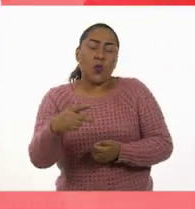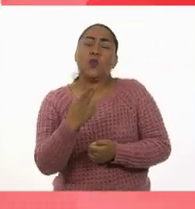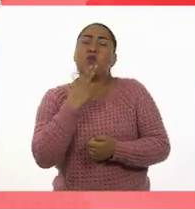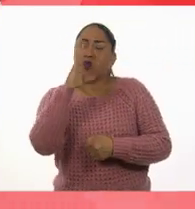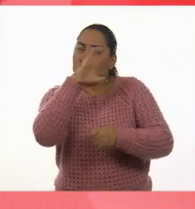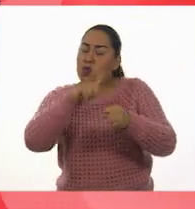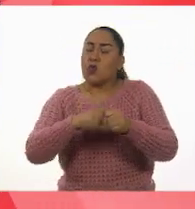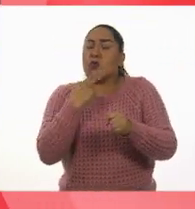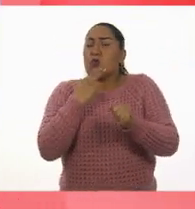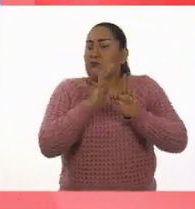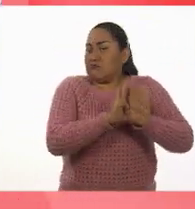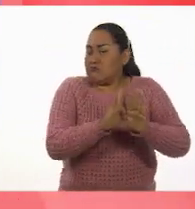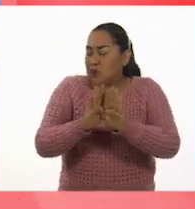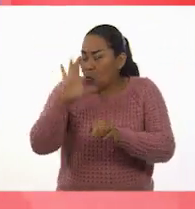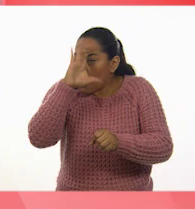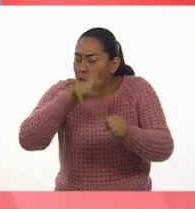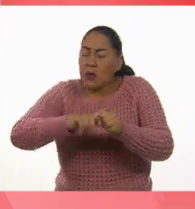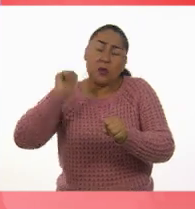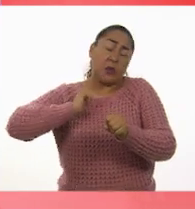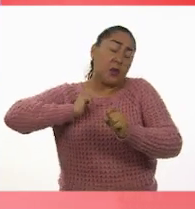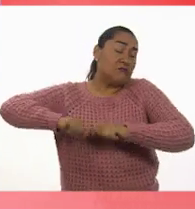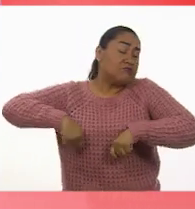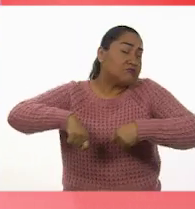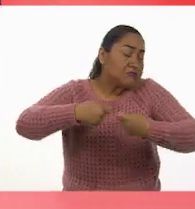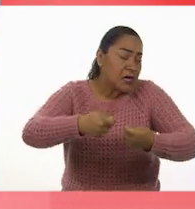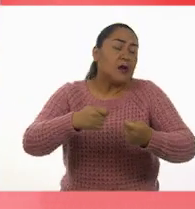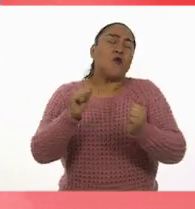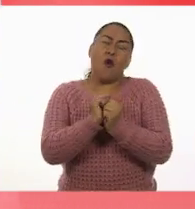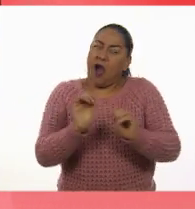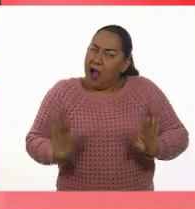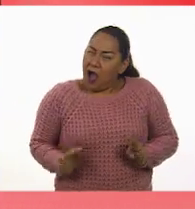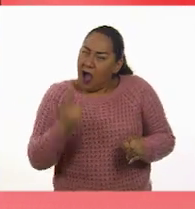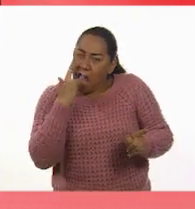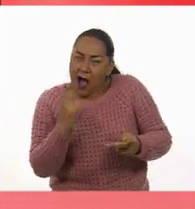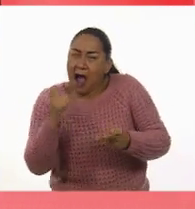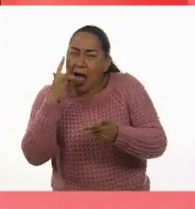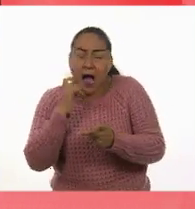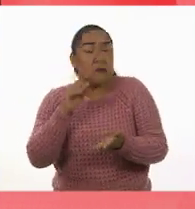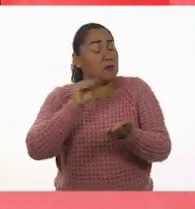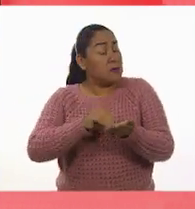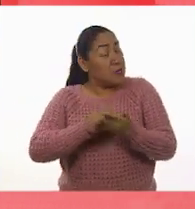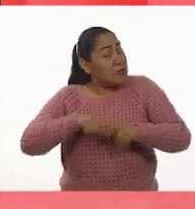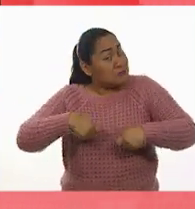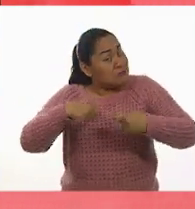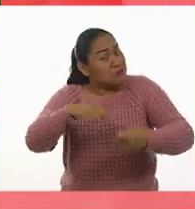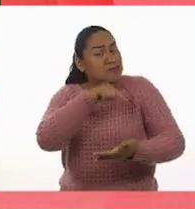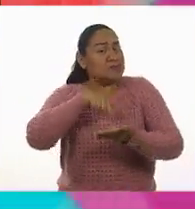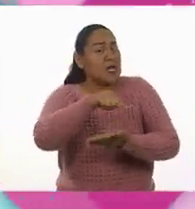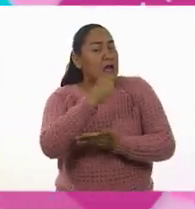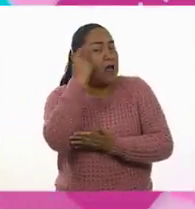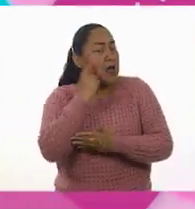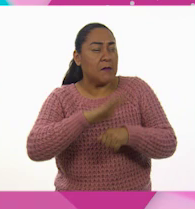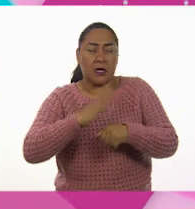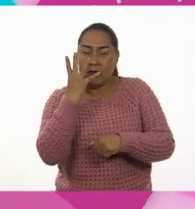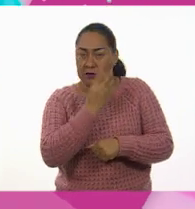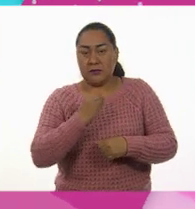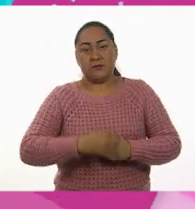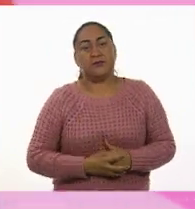costumbres arraigadas en culturas milenarias con tradiciones peculiares que han dado vida y color al estado.